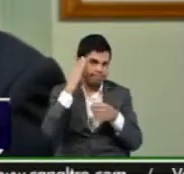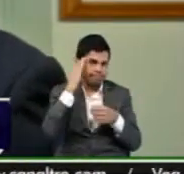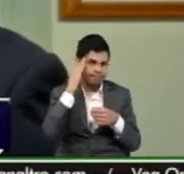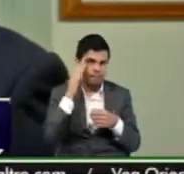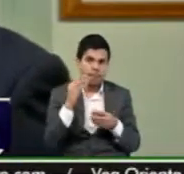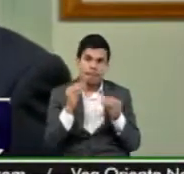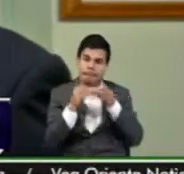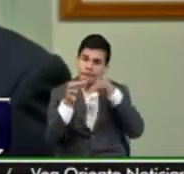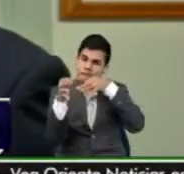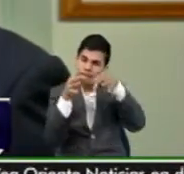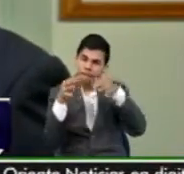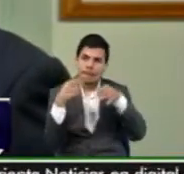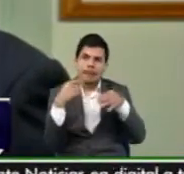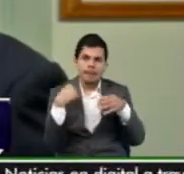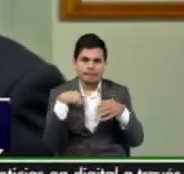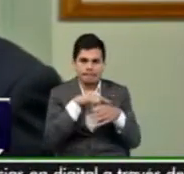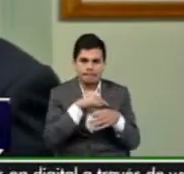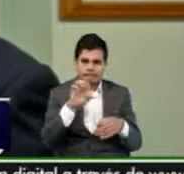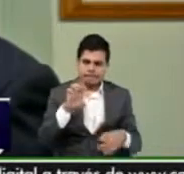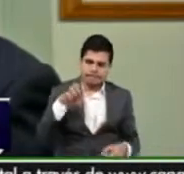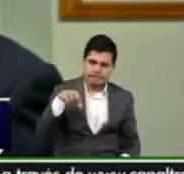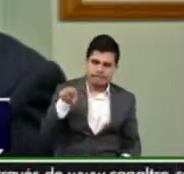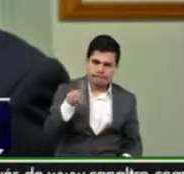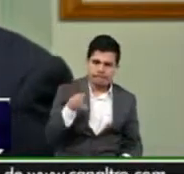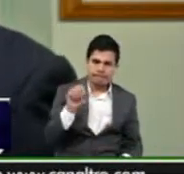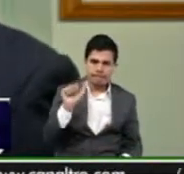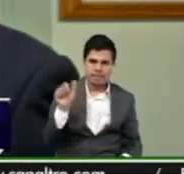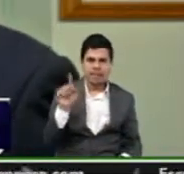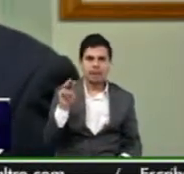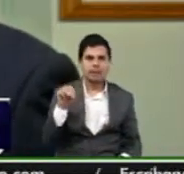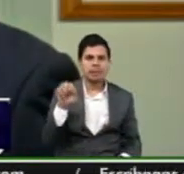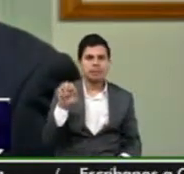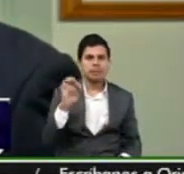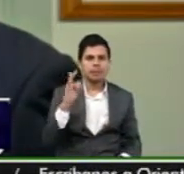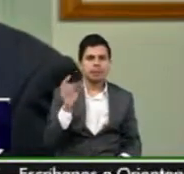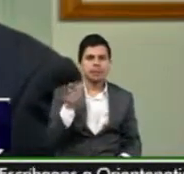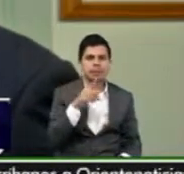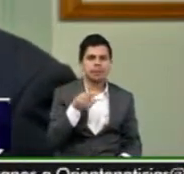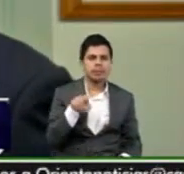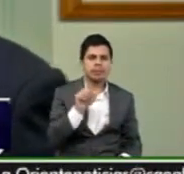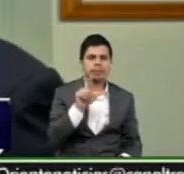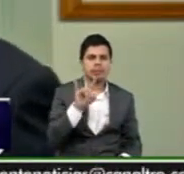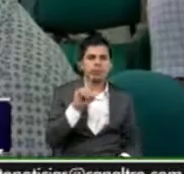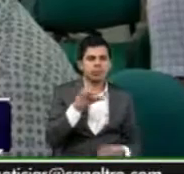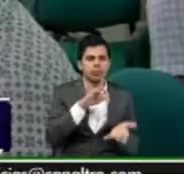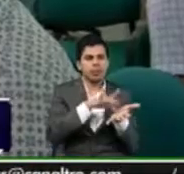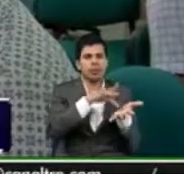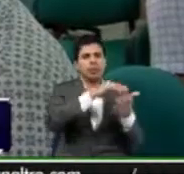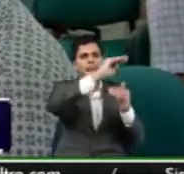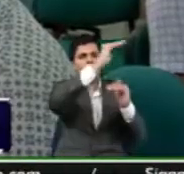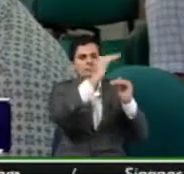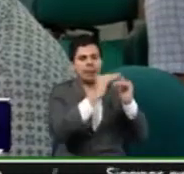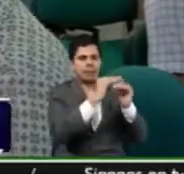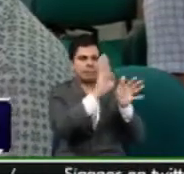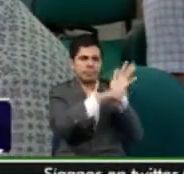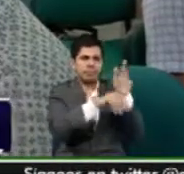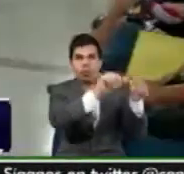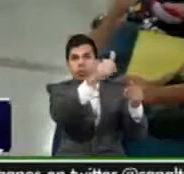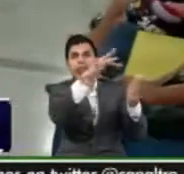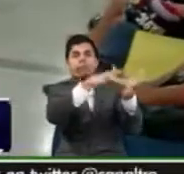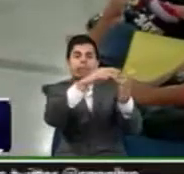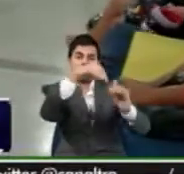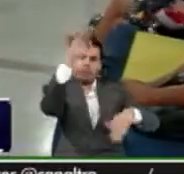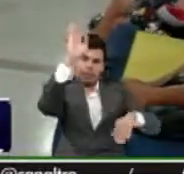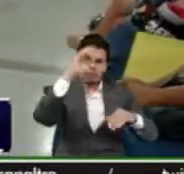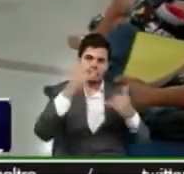hay que hacer Claridad que quizás nosotros como eps mesa luz somos las que tenemos una cartera mucho menor con el Hospital Universitario cabe recordar que existe